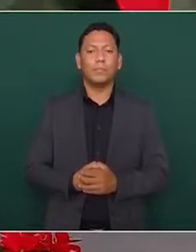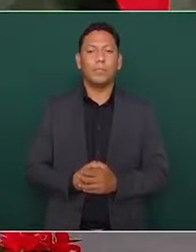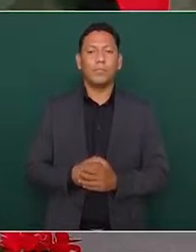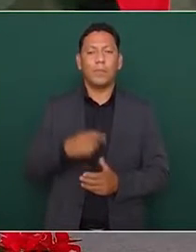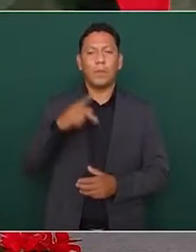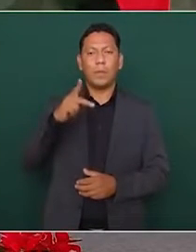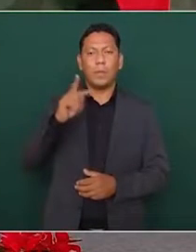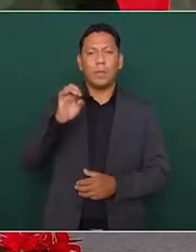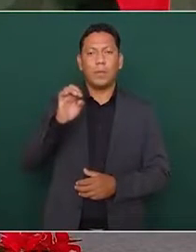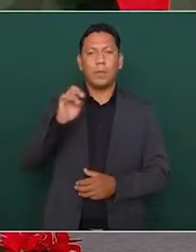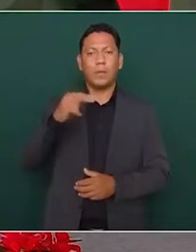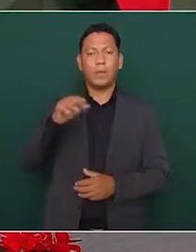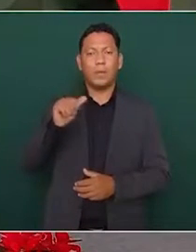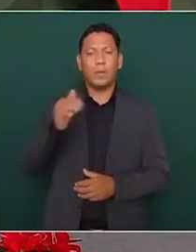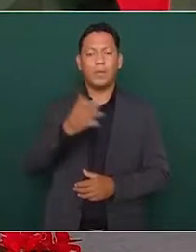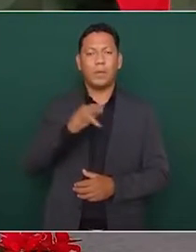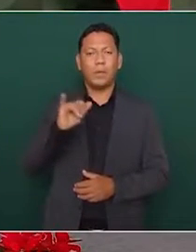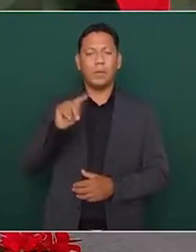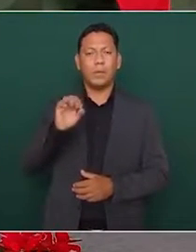12.926. Peña Nieto,